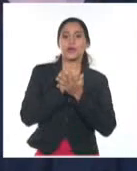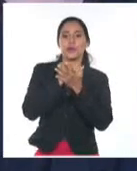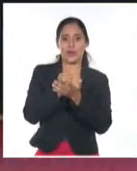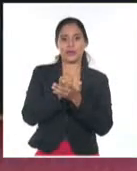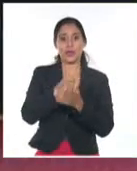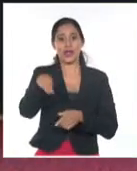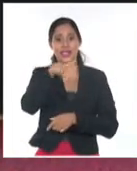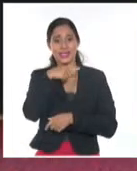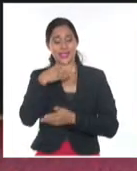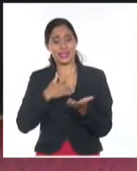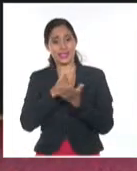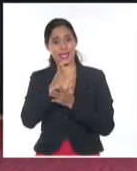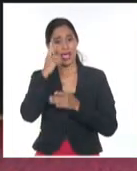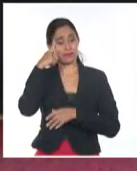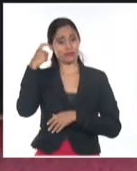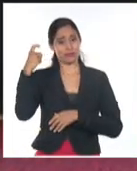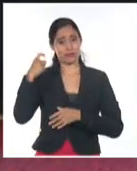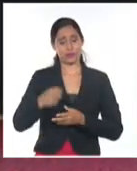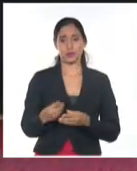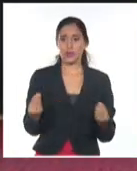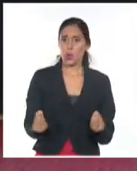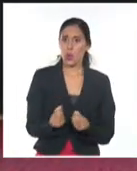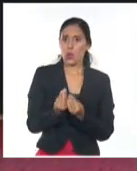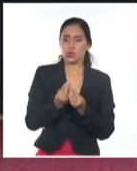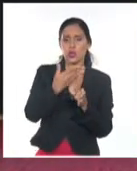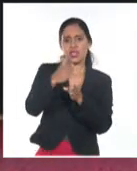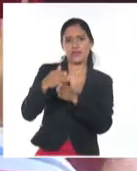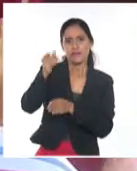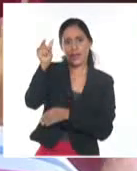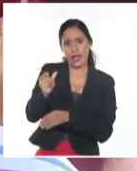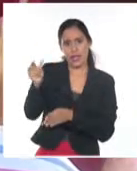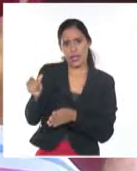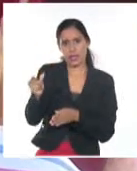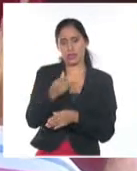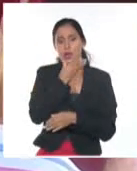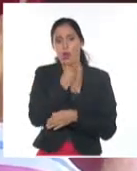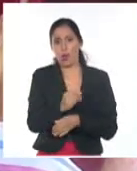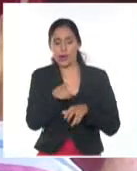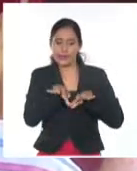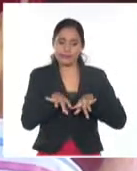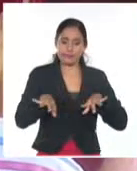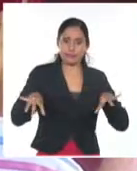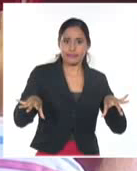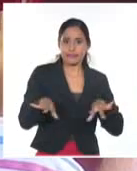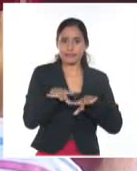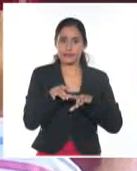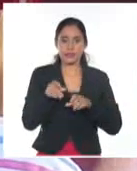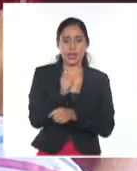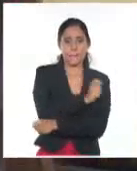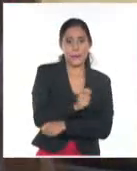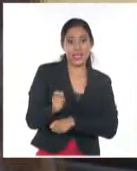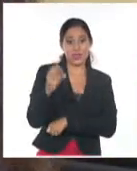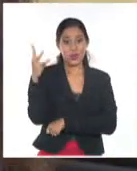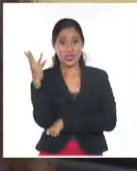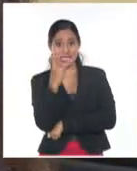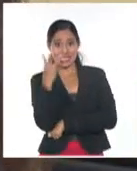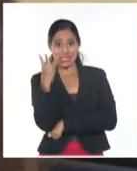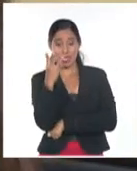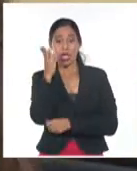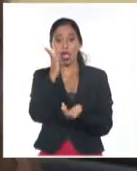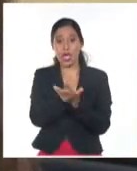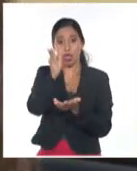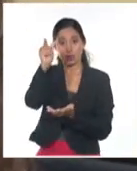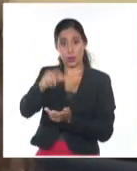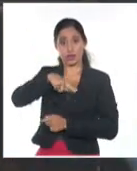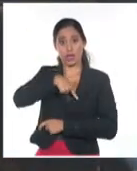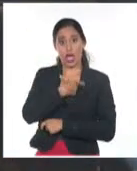ese ánimo. Acompañados al piano por los maestros Nixi Díaz y Wilfredo Córdoba, los tres estudiantes de la unidad